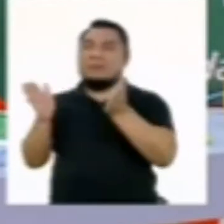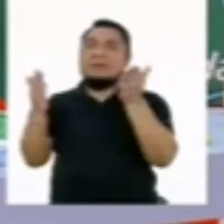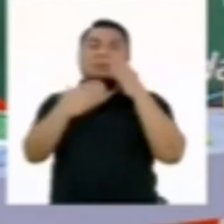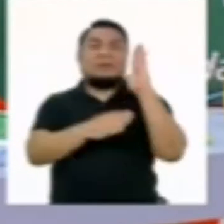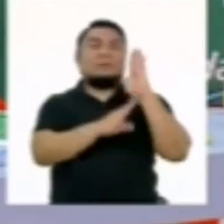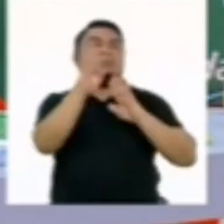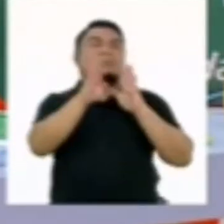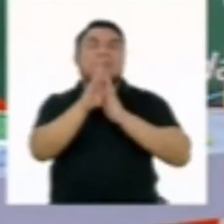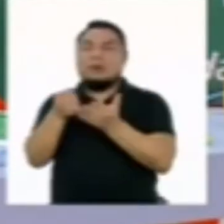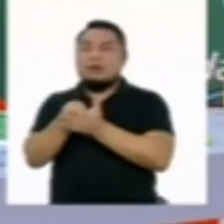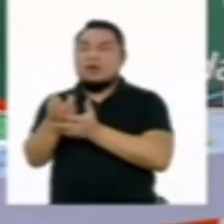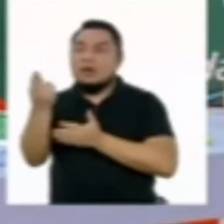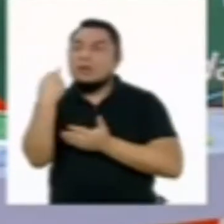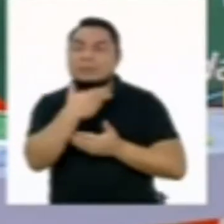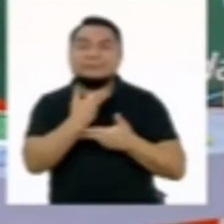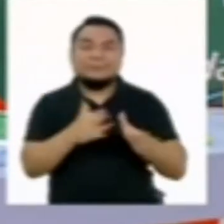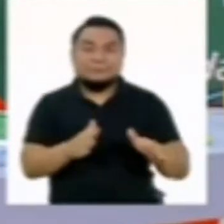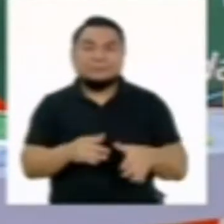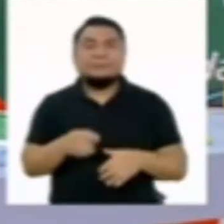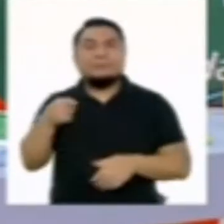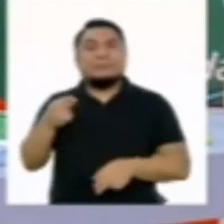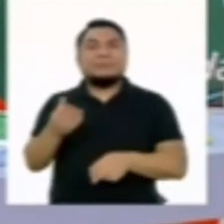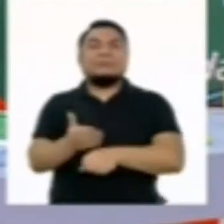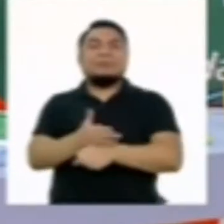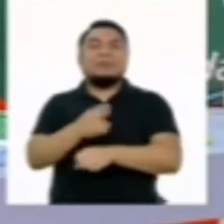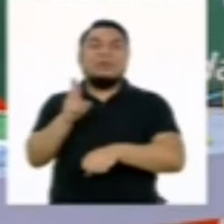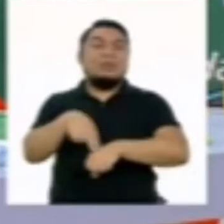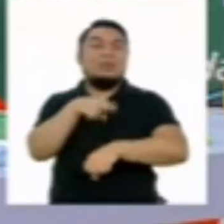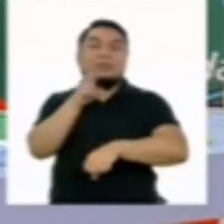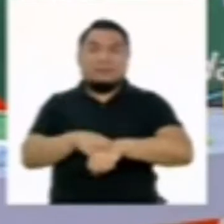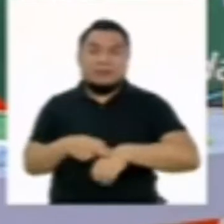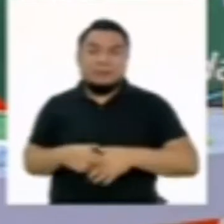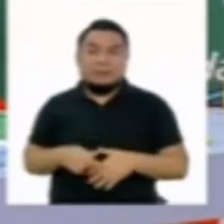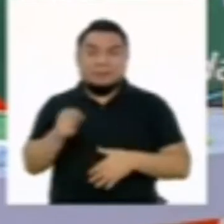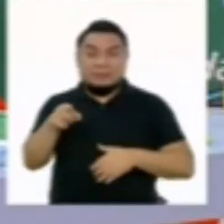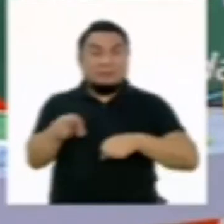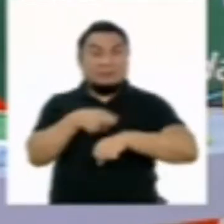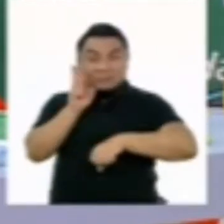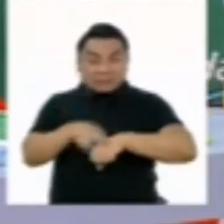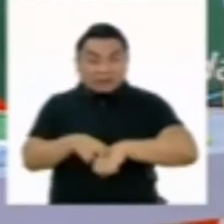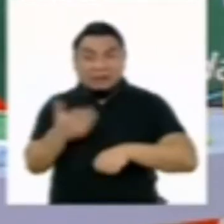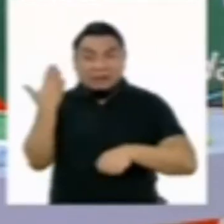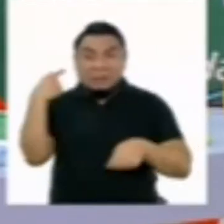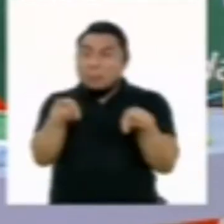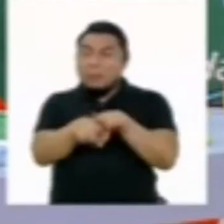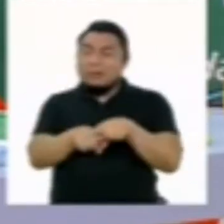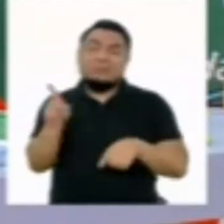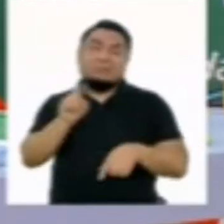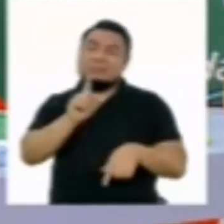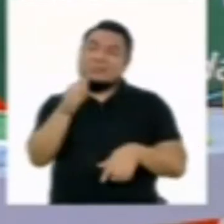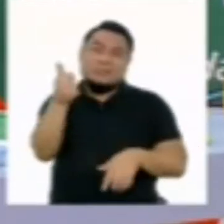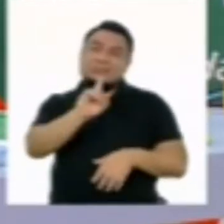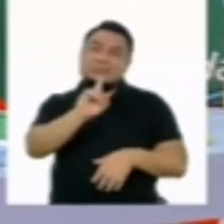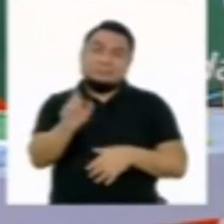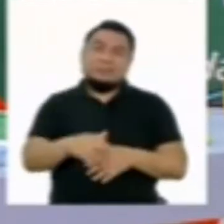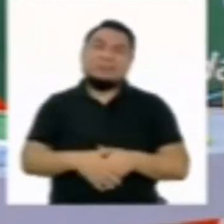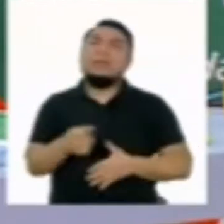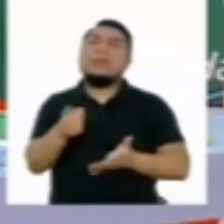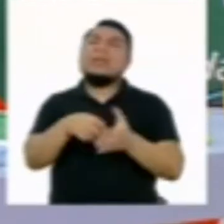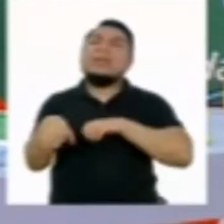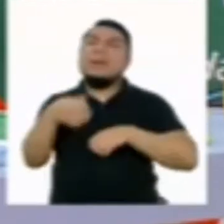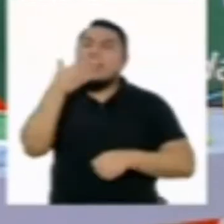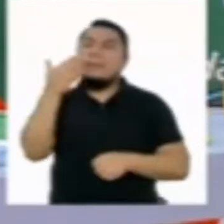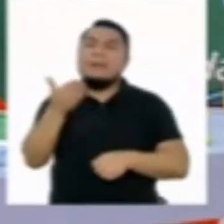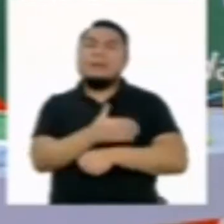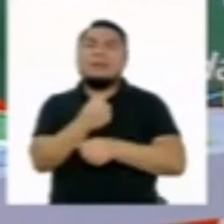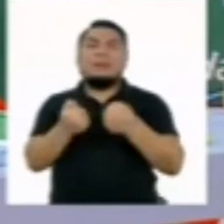productos y servicios, es como si hubiéramos vuelto a la normalidad. Y la normalidad no es tan buena. ¿No hay nada que podamos hacer para